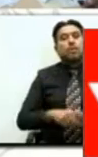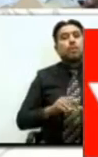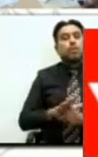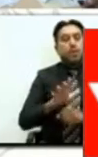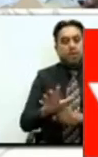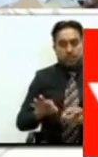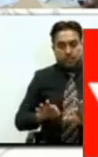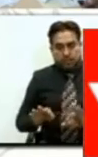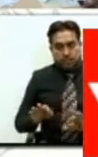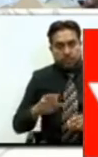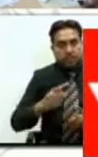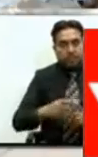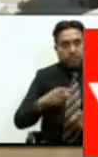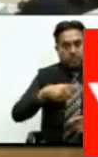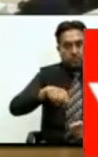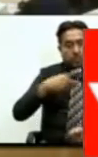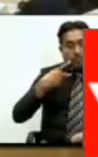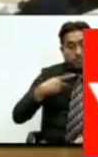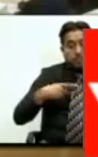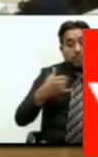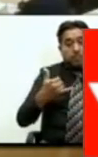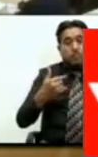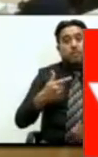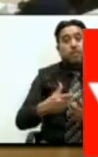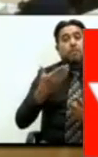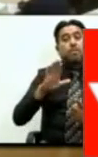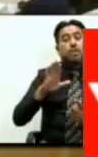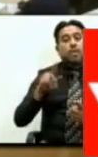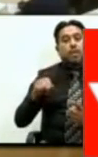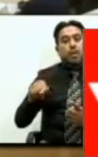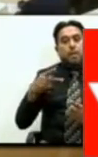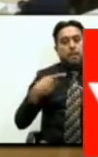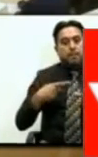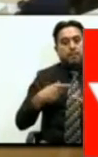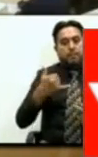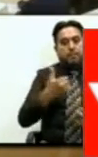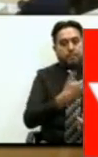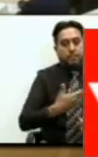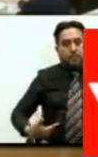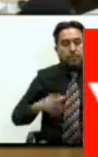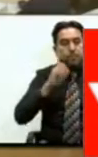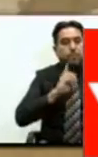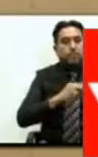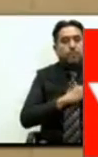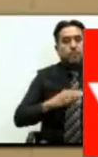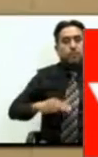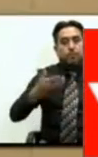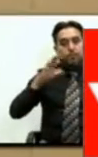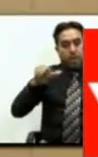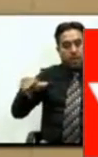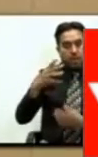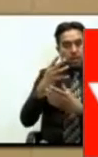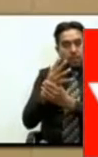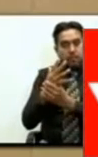parte operativa de los elementos pero también quien dio la instrucción y si la presidenta municipal dio la instrucción